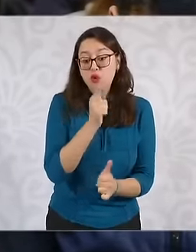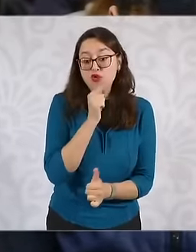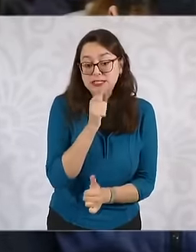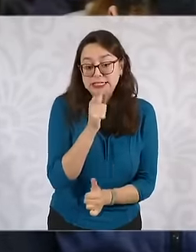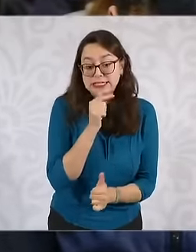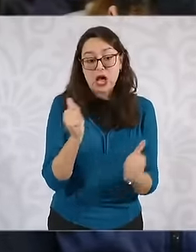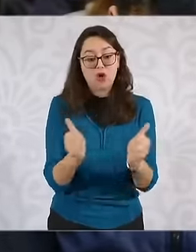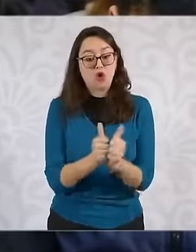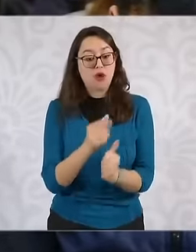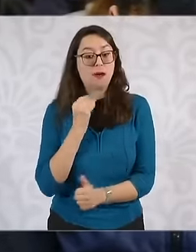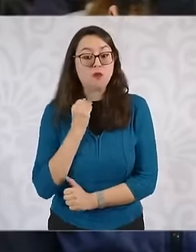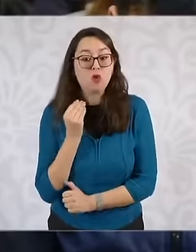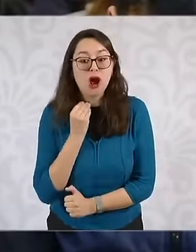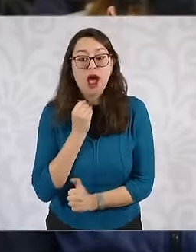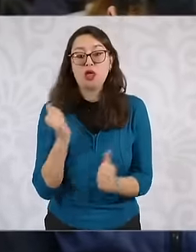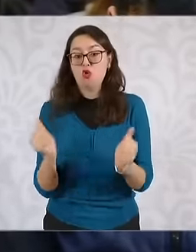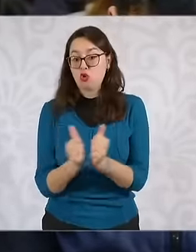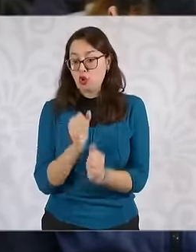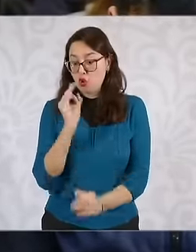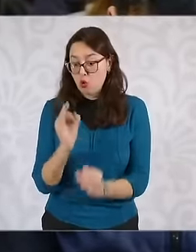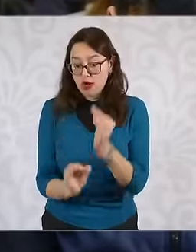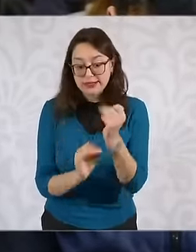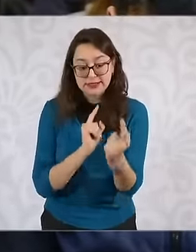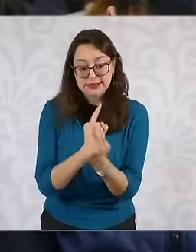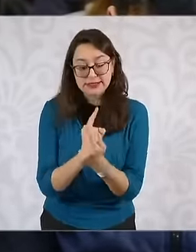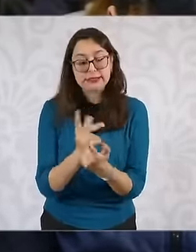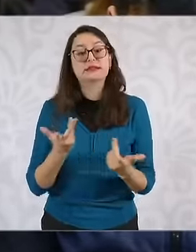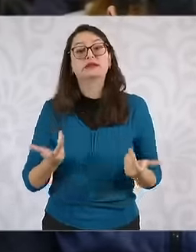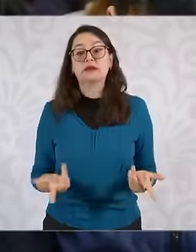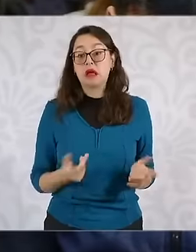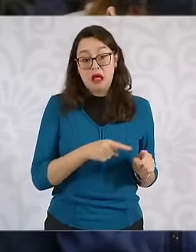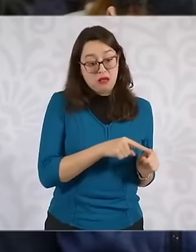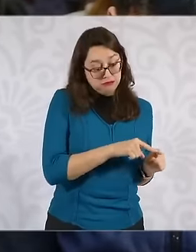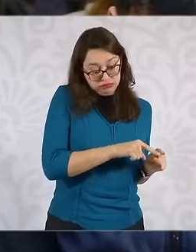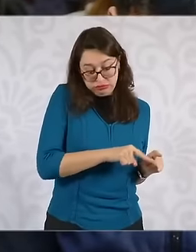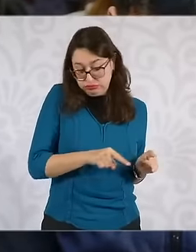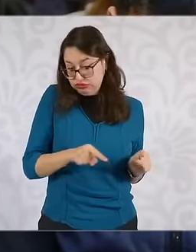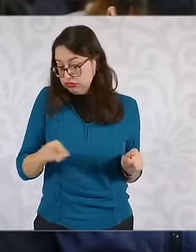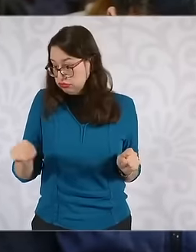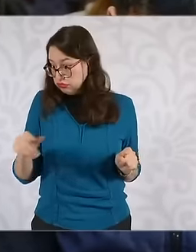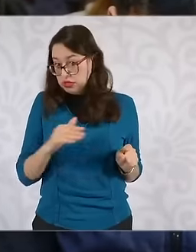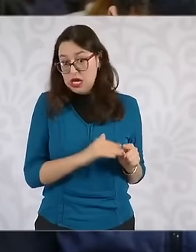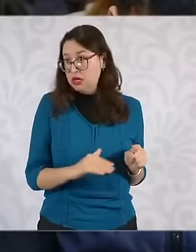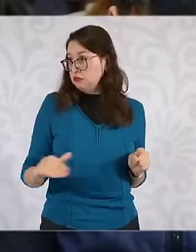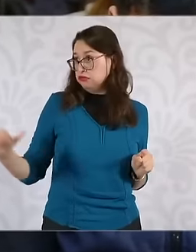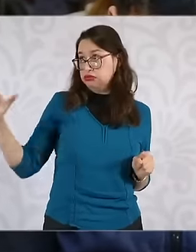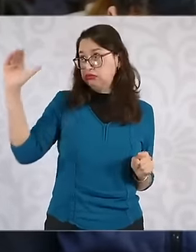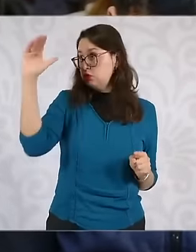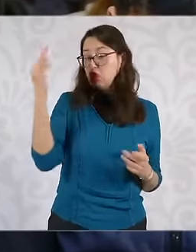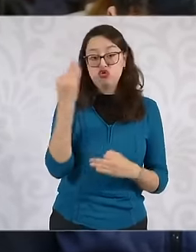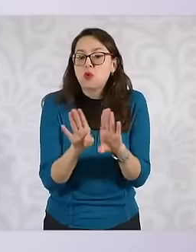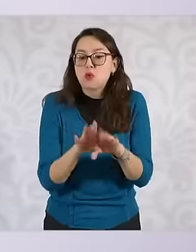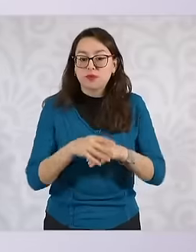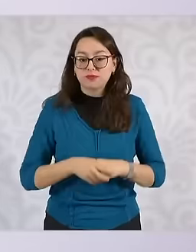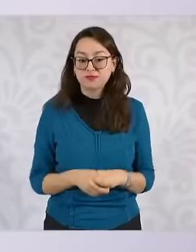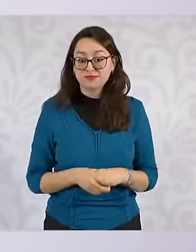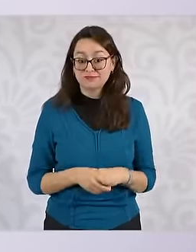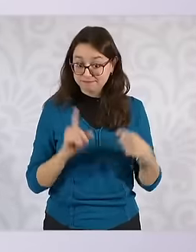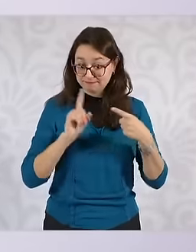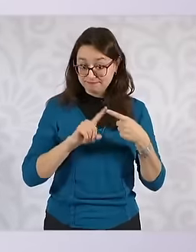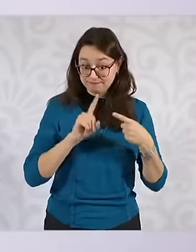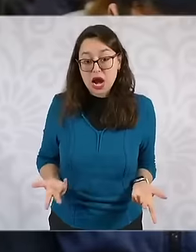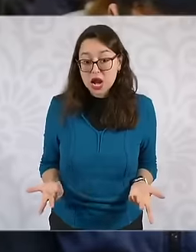los defensores de oficio, los jueces de primera instancia, y así hasta que llegan a lo que tenemos hoy en